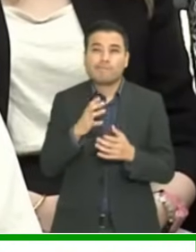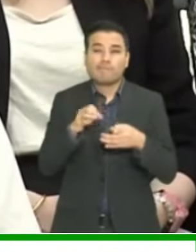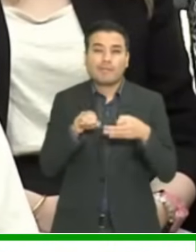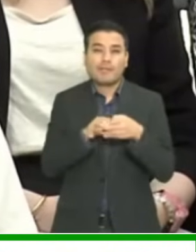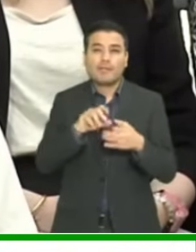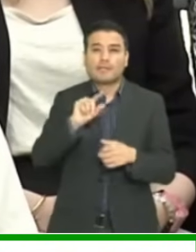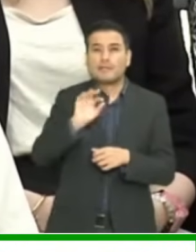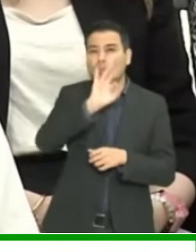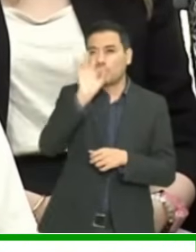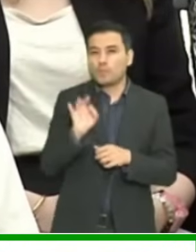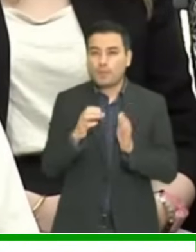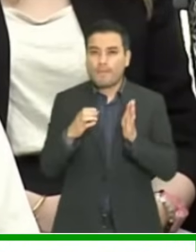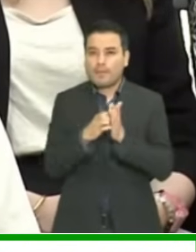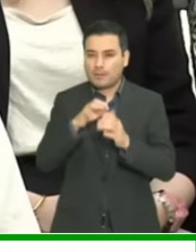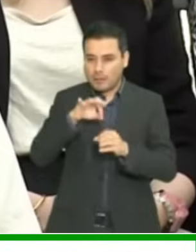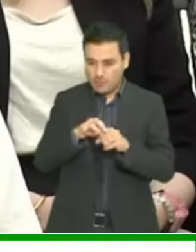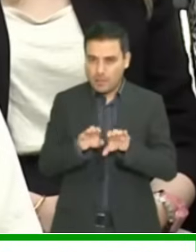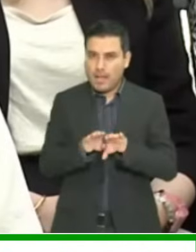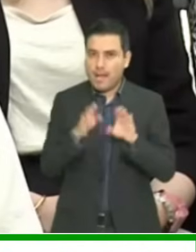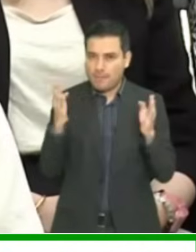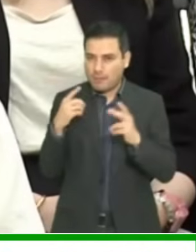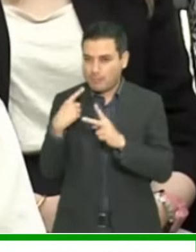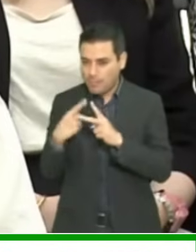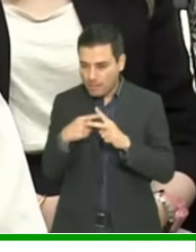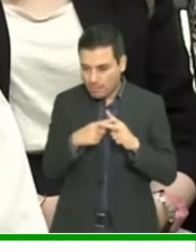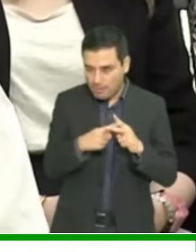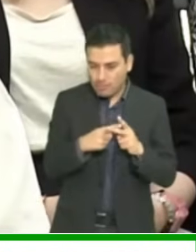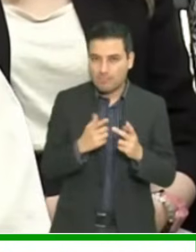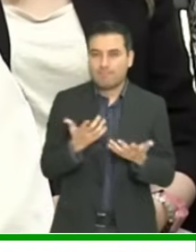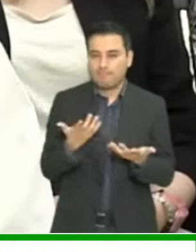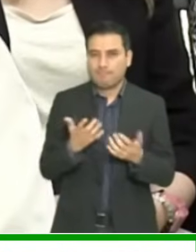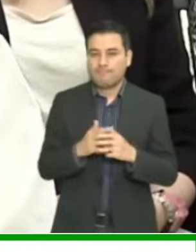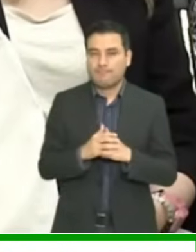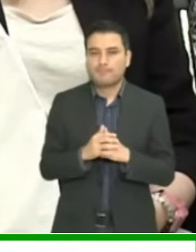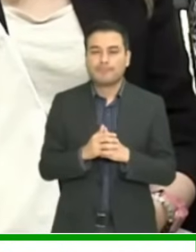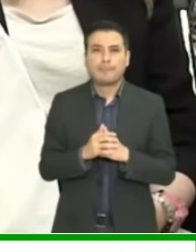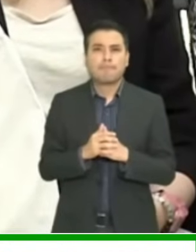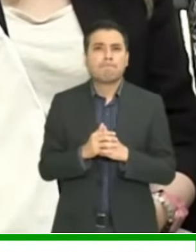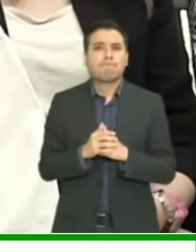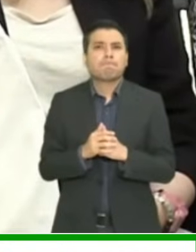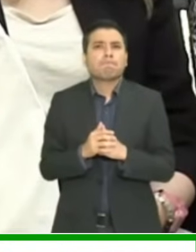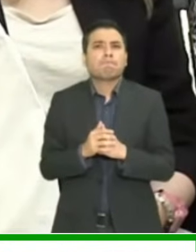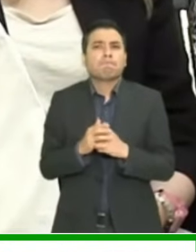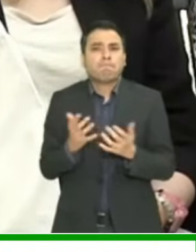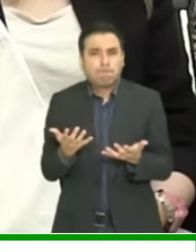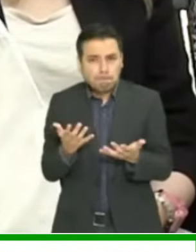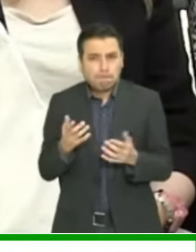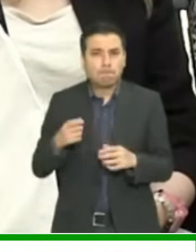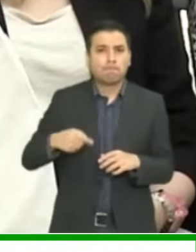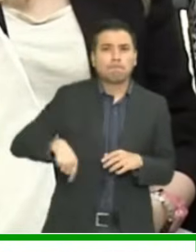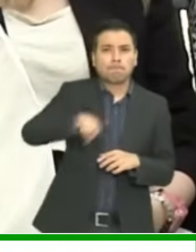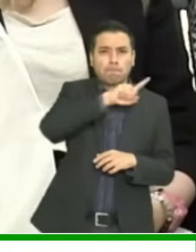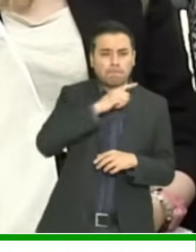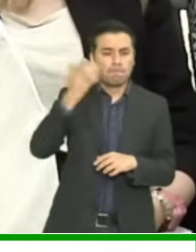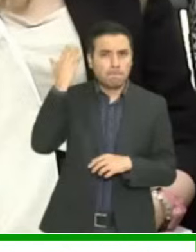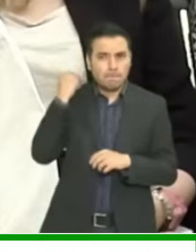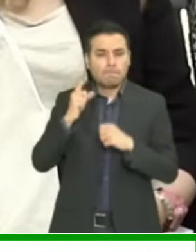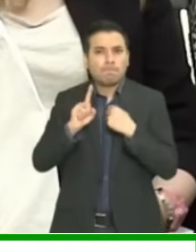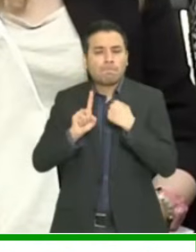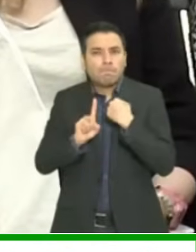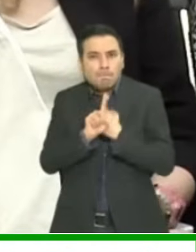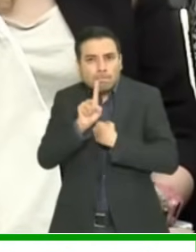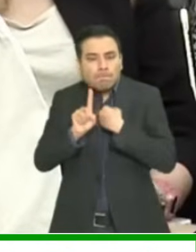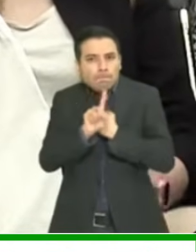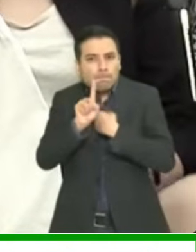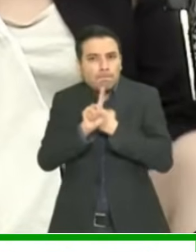del 70% de los paquetes. Los traumas que hemos tenido en nuestra historia, los conflictos que hemos tenido en nuestra